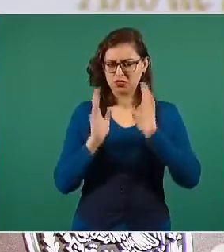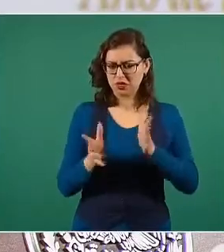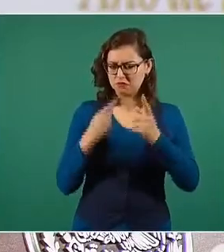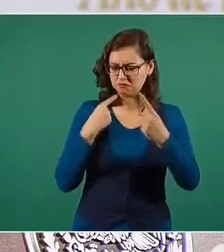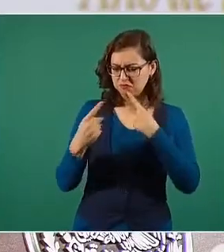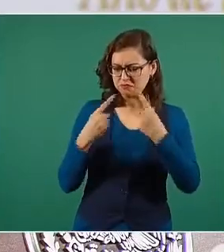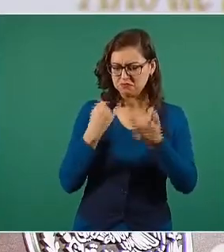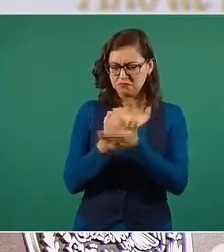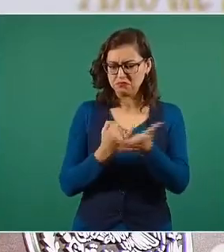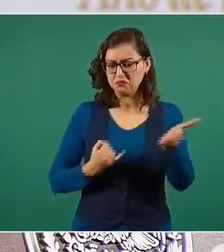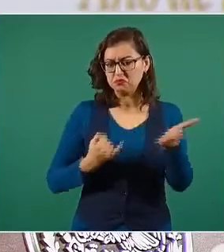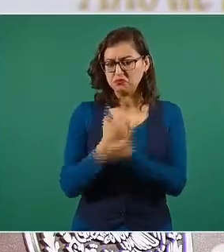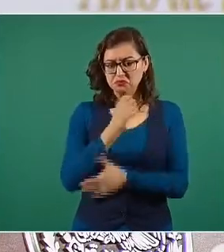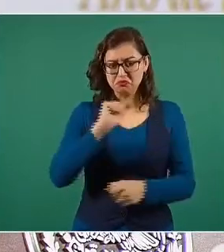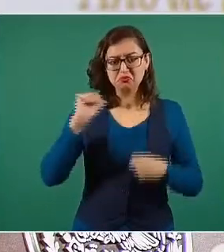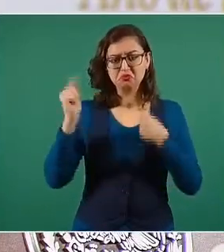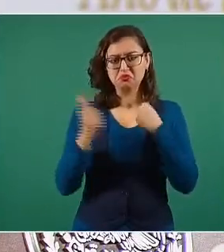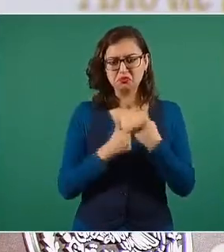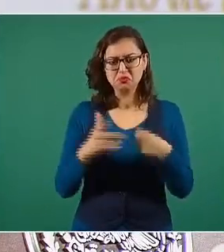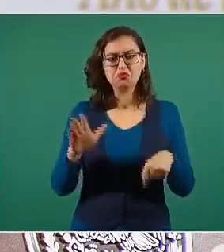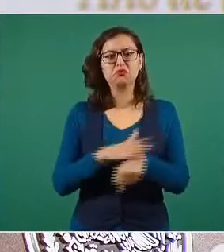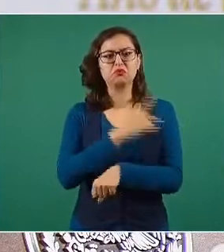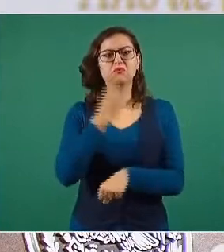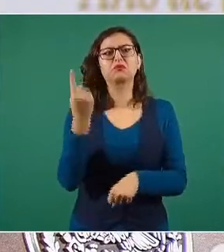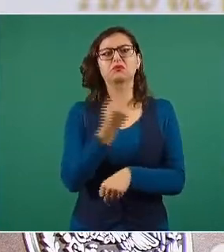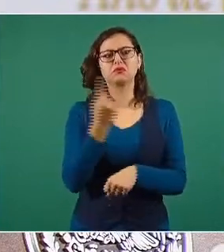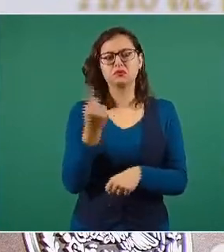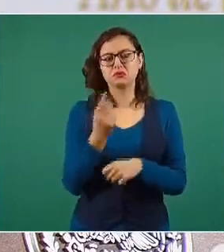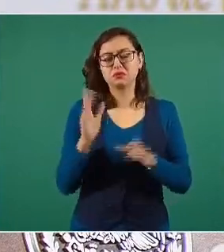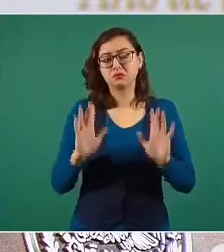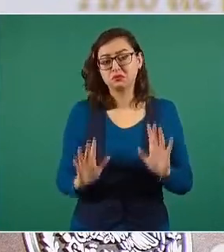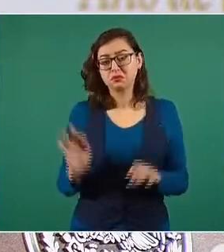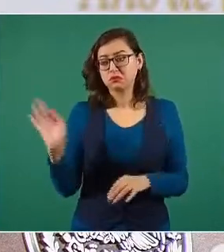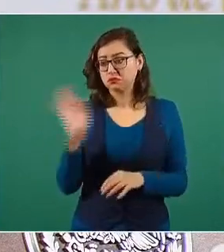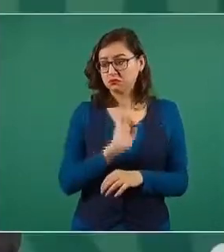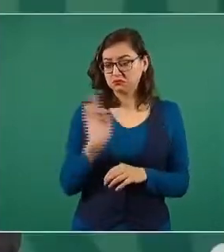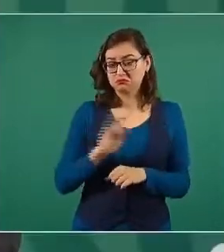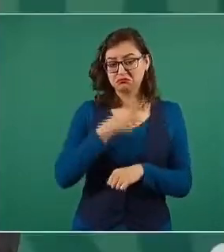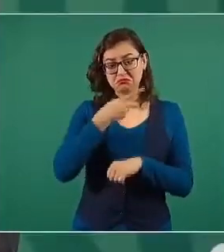no afectaba, o